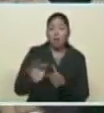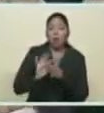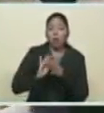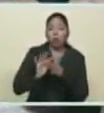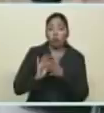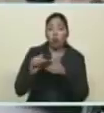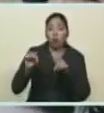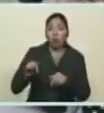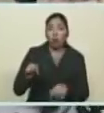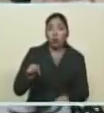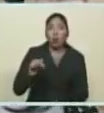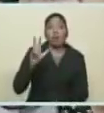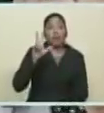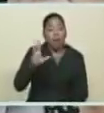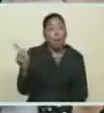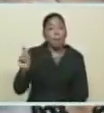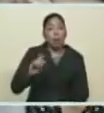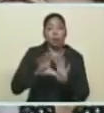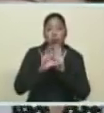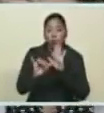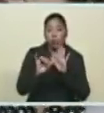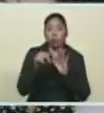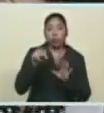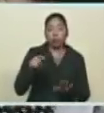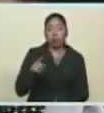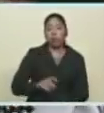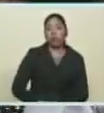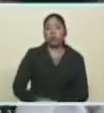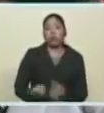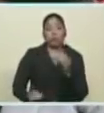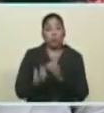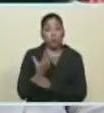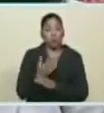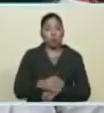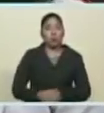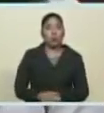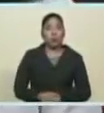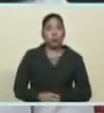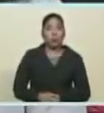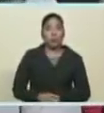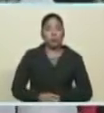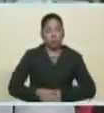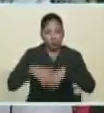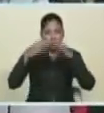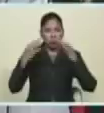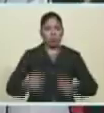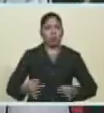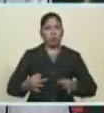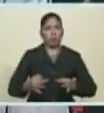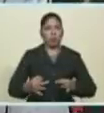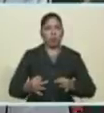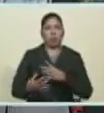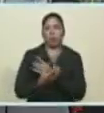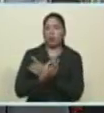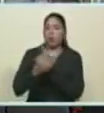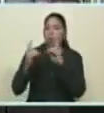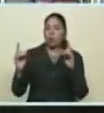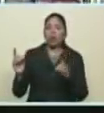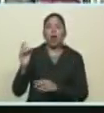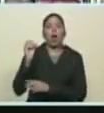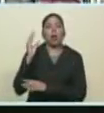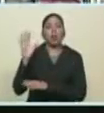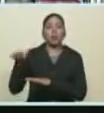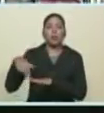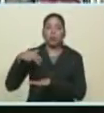va a cumplir 3 meses la constituyente, magna, plenipotenciaria y soberanísima Asamblea